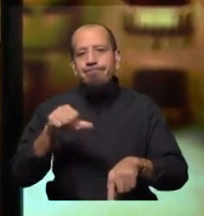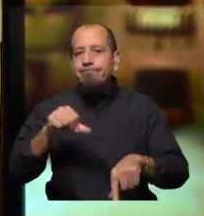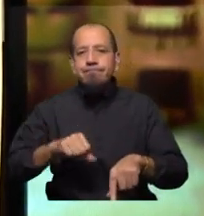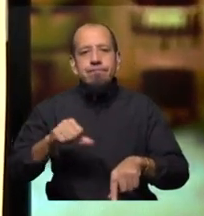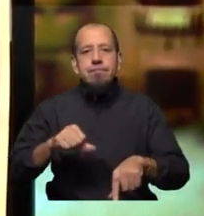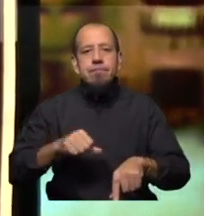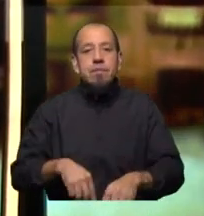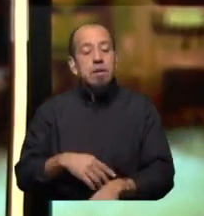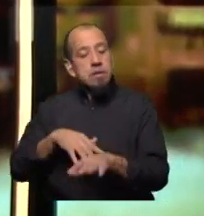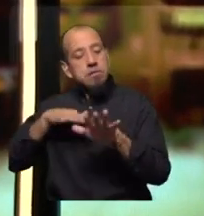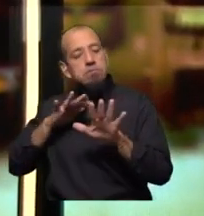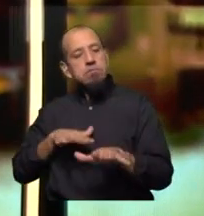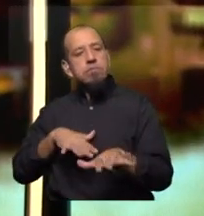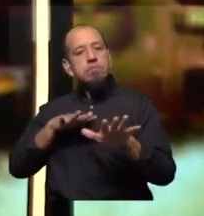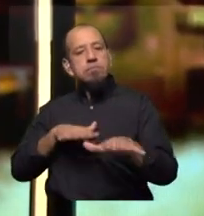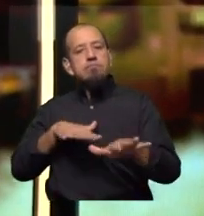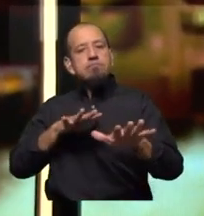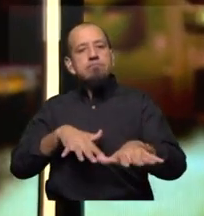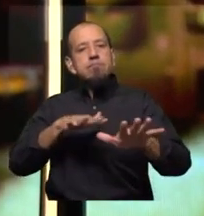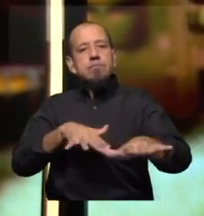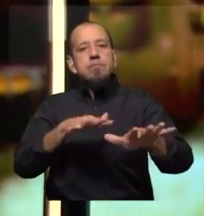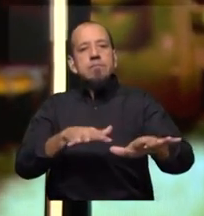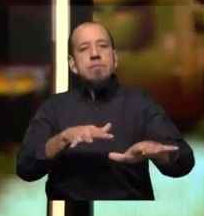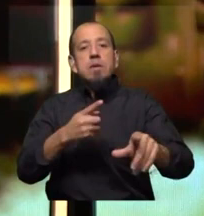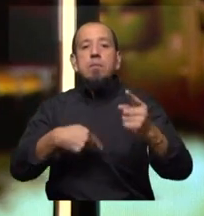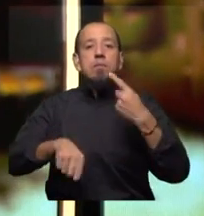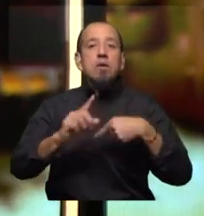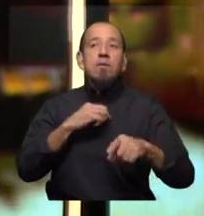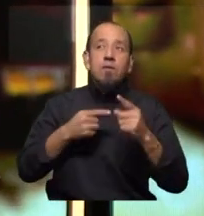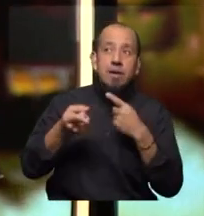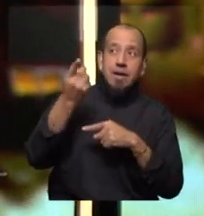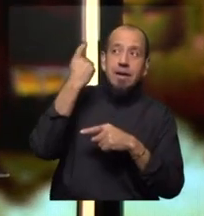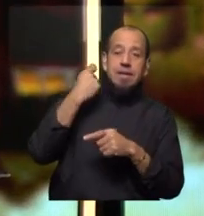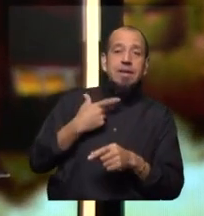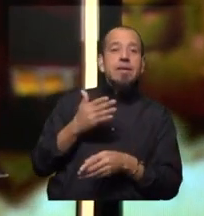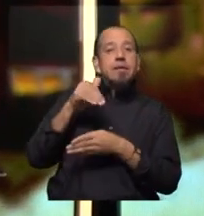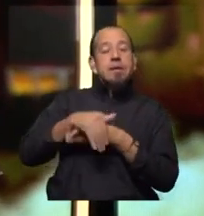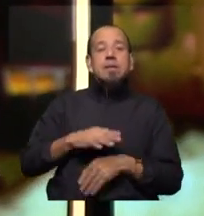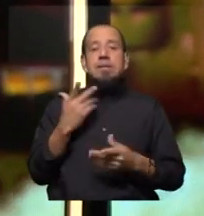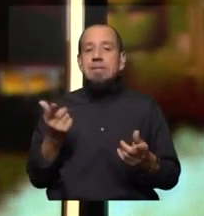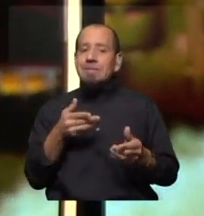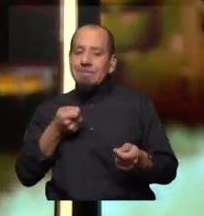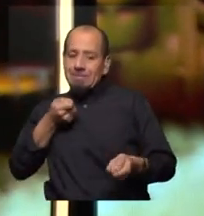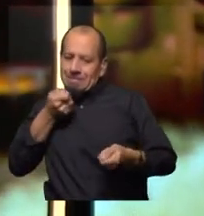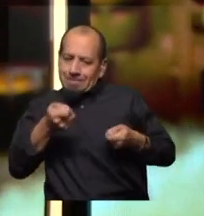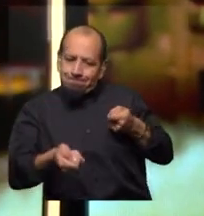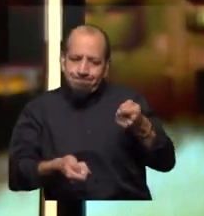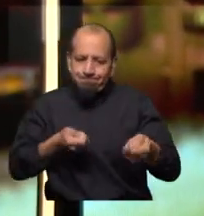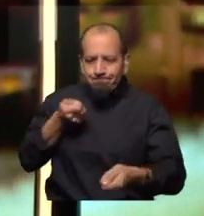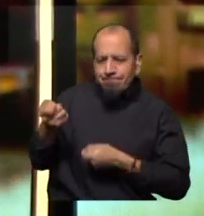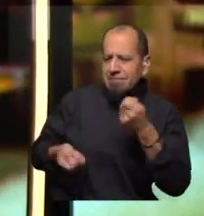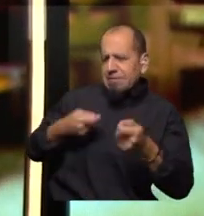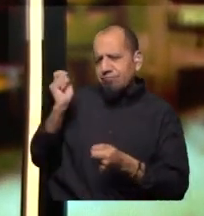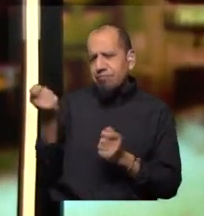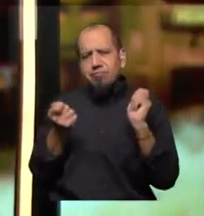la manifestación estuvieron todos pero fue la tarde anterior la represión no faltó hubo palos